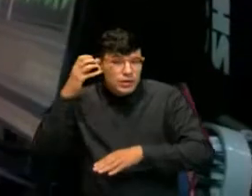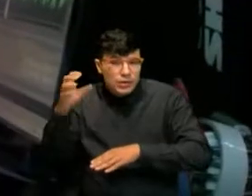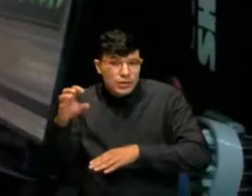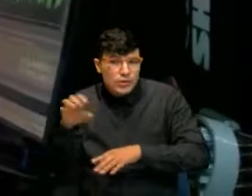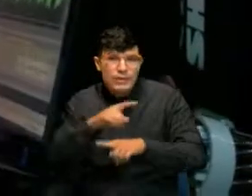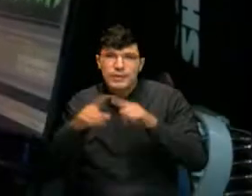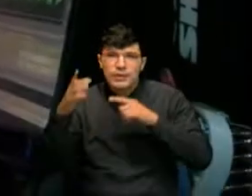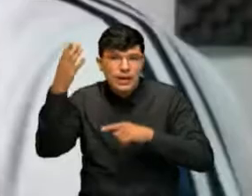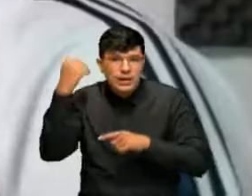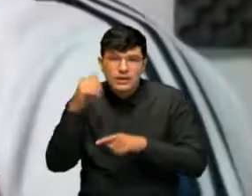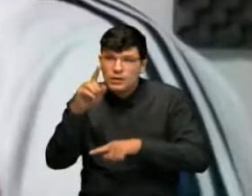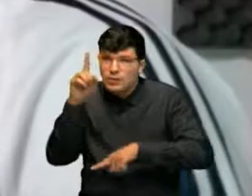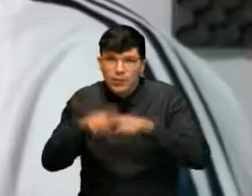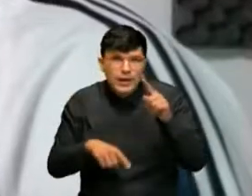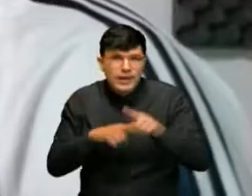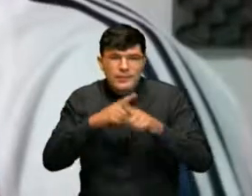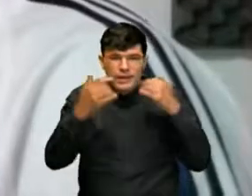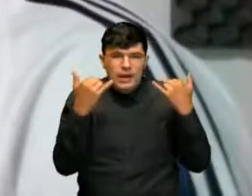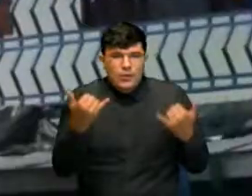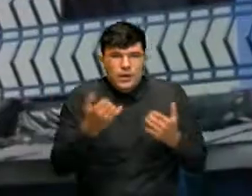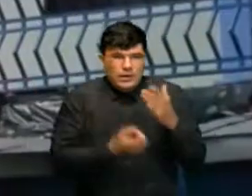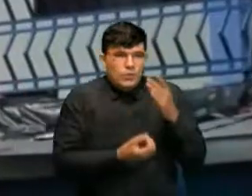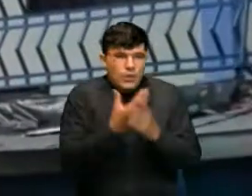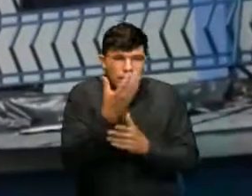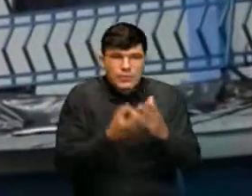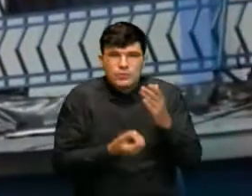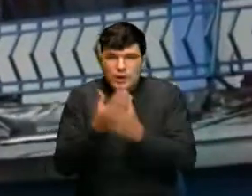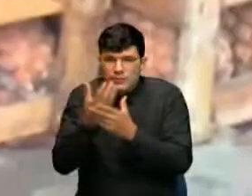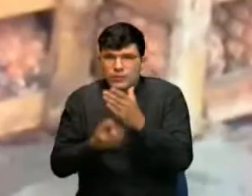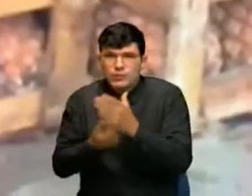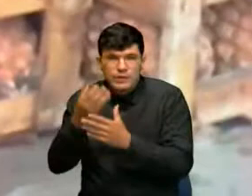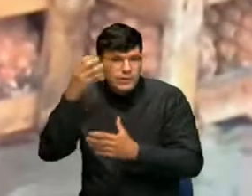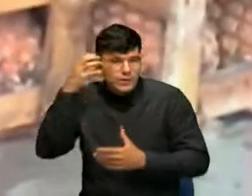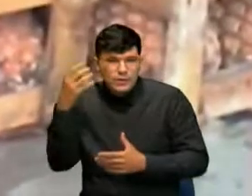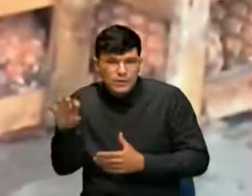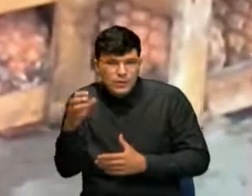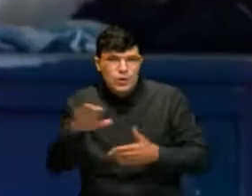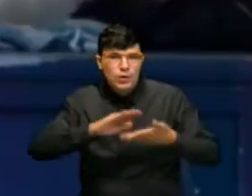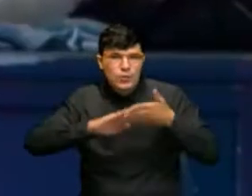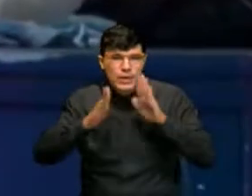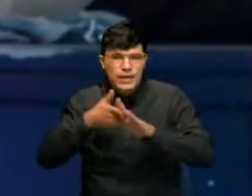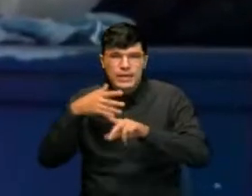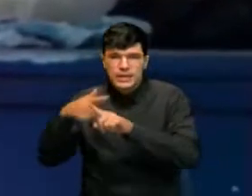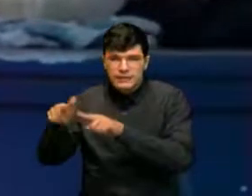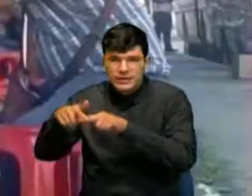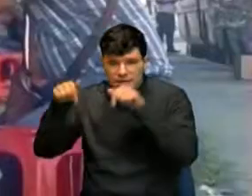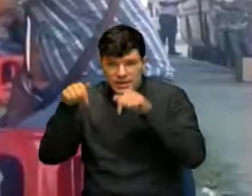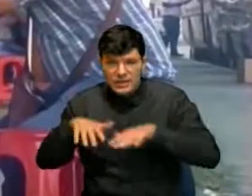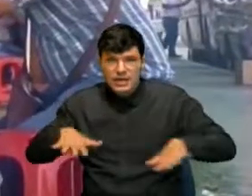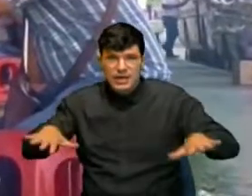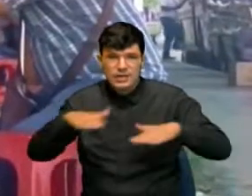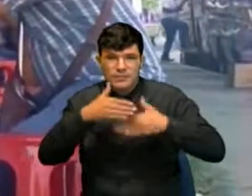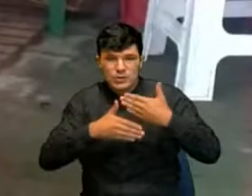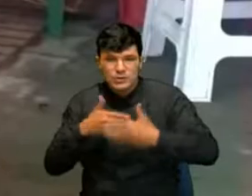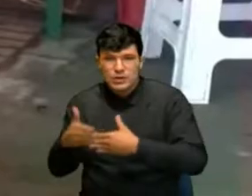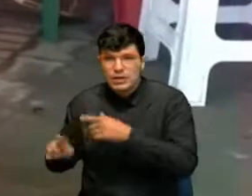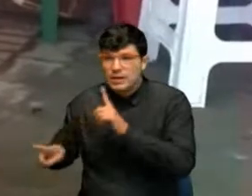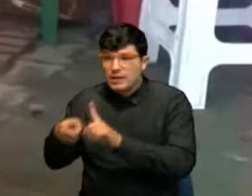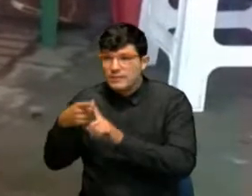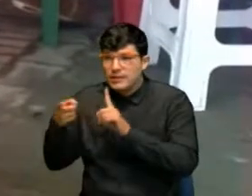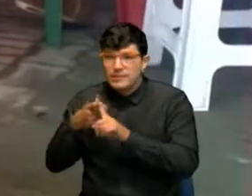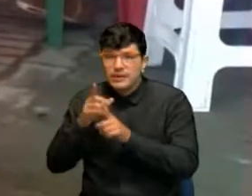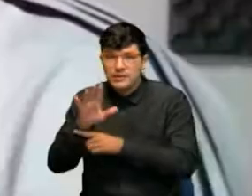el proceso de asignación de emisoras comunitarias y de emisoras comerciales. Eso va también en dos fases. La primera de ellas es la de